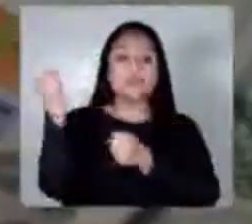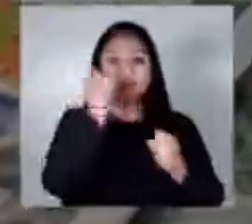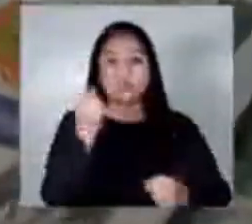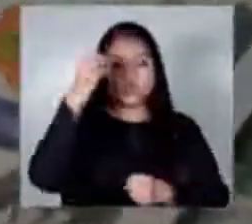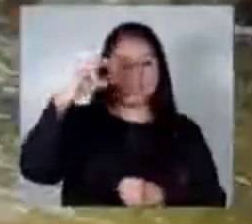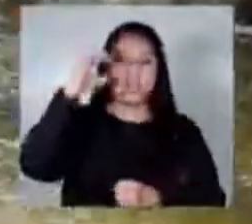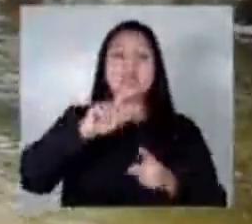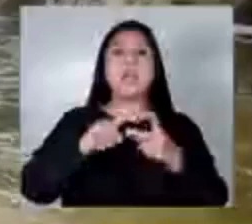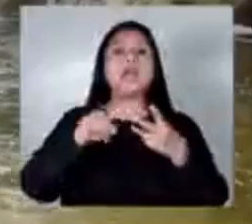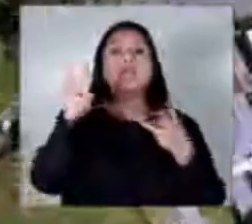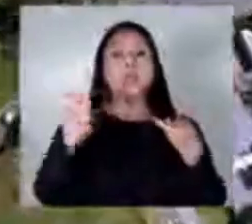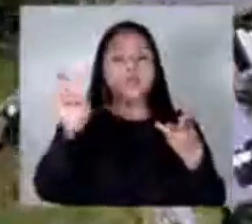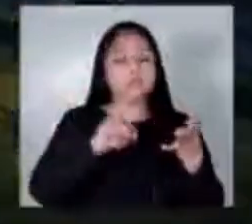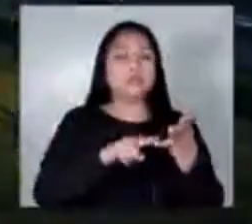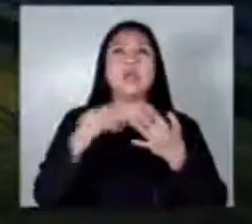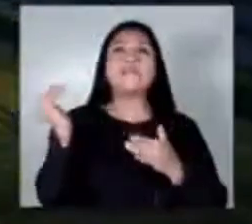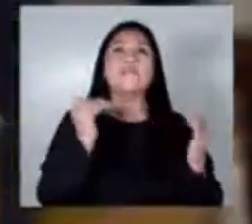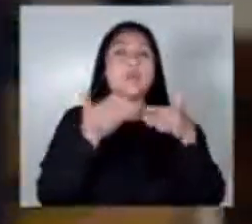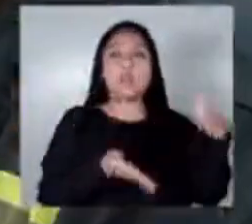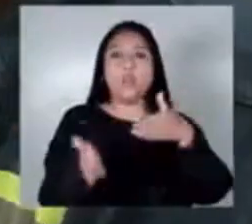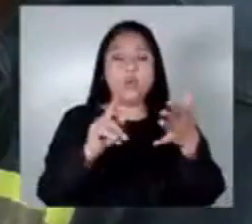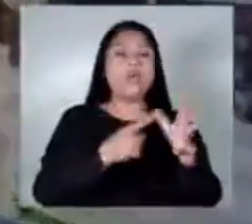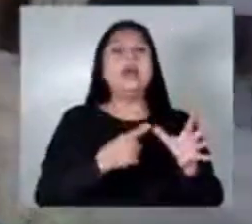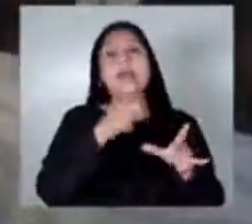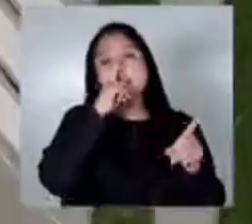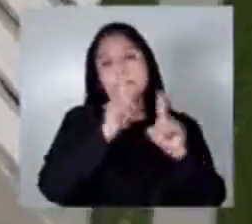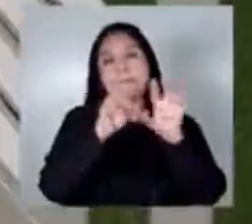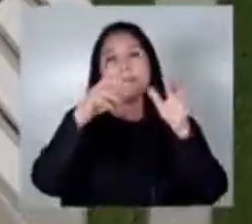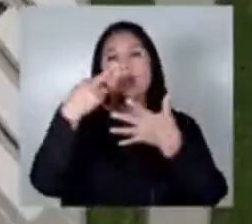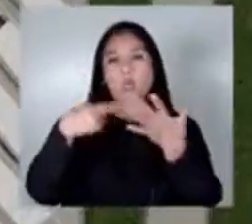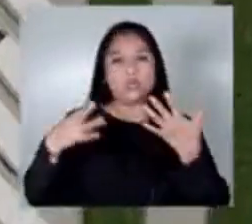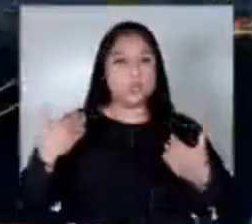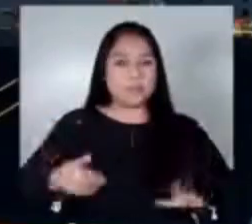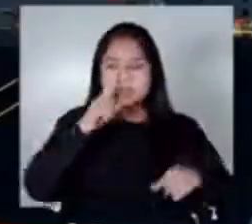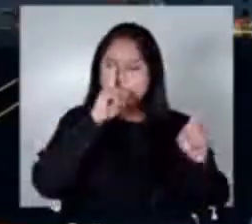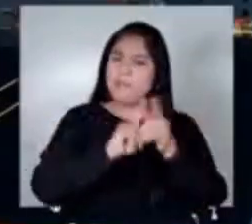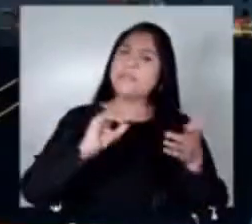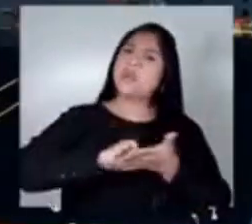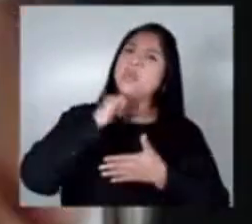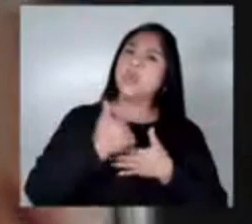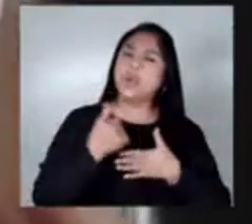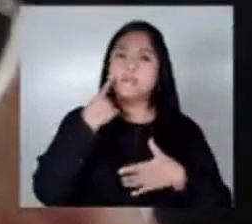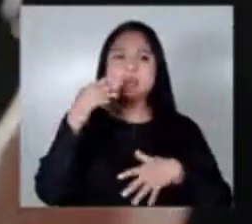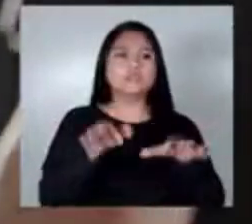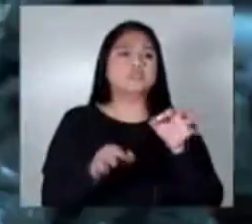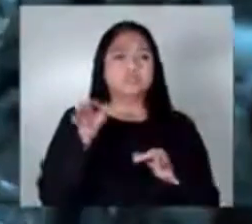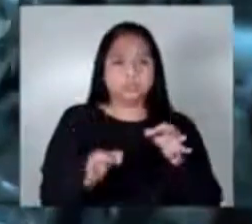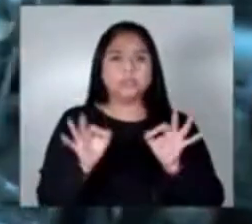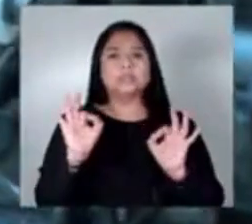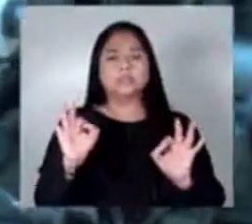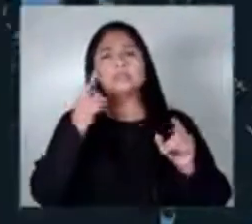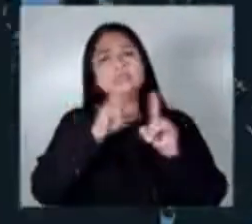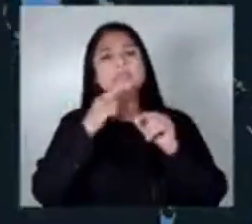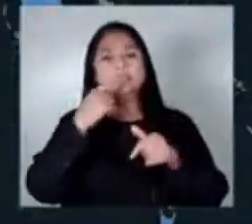inversión extranjera, turismo, infraestructura, capital humano y una agenda de competitividad y seguridad jurídica.